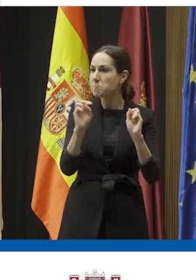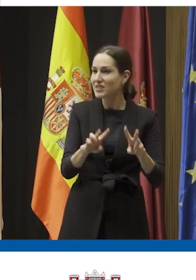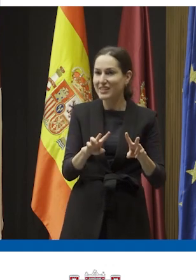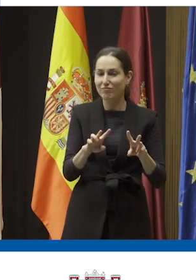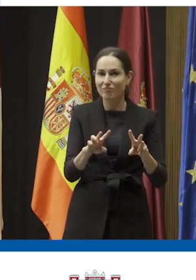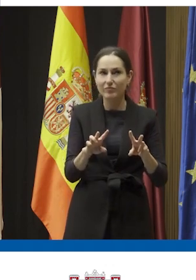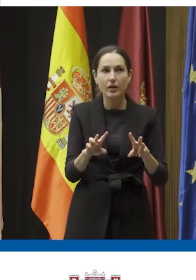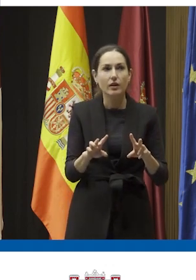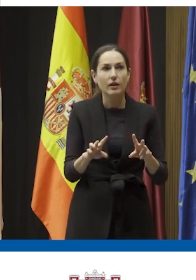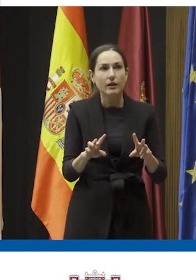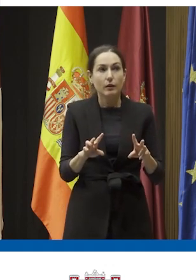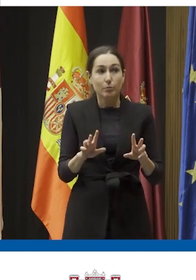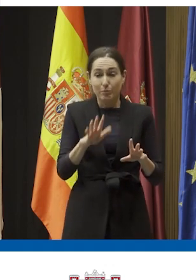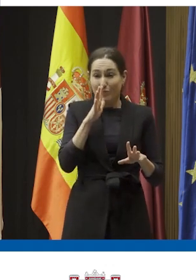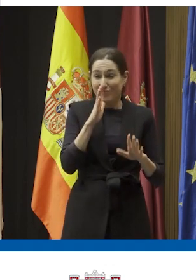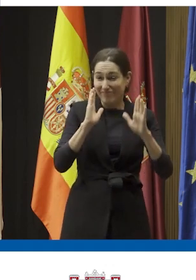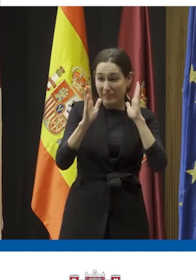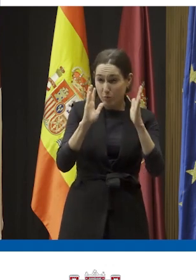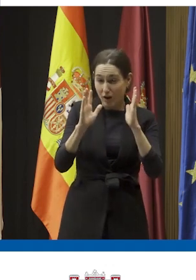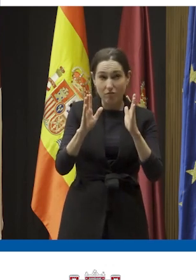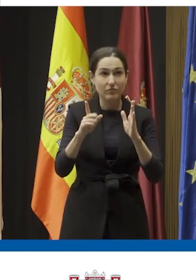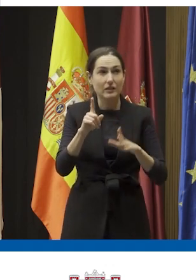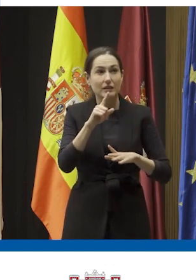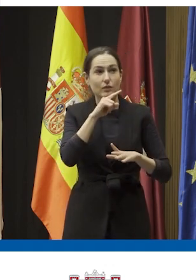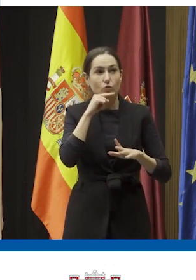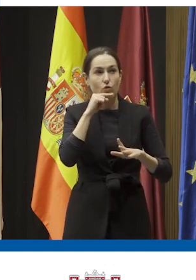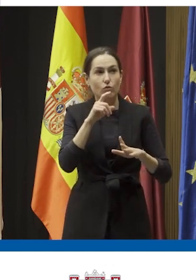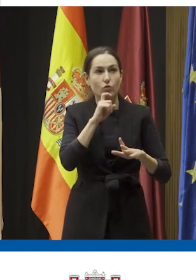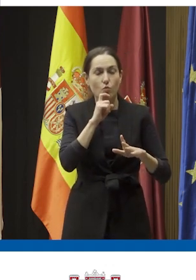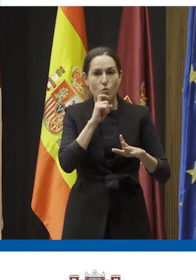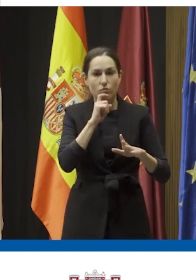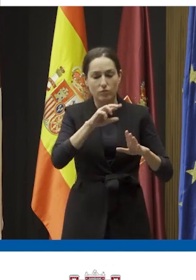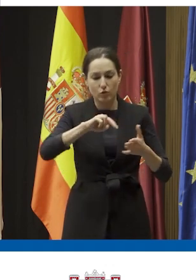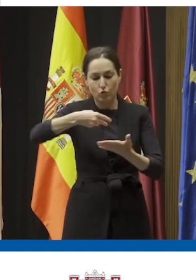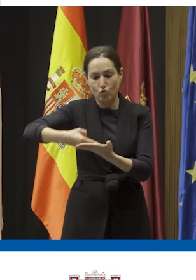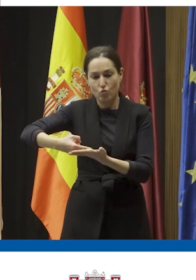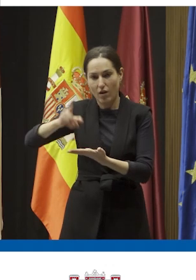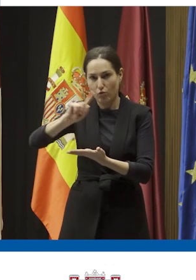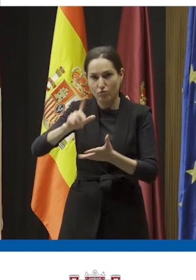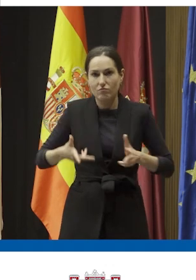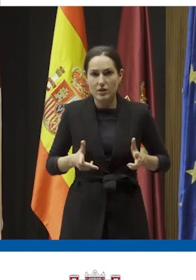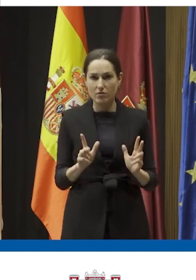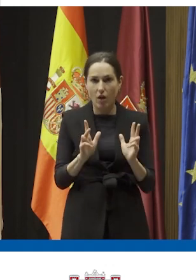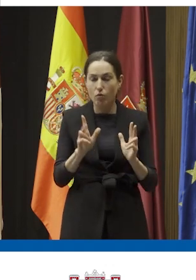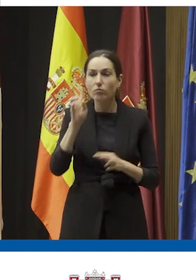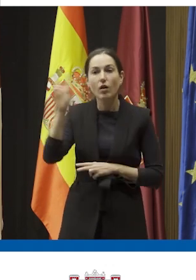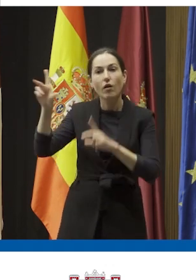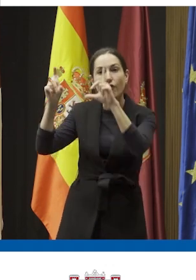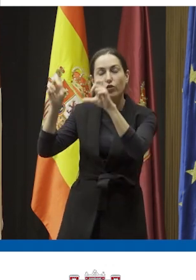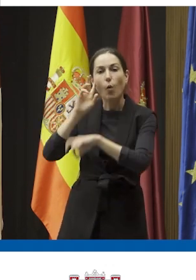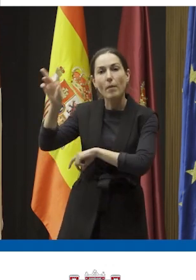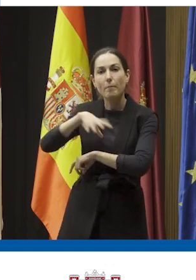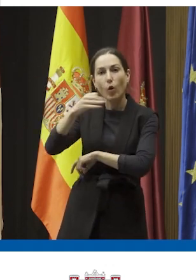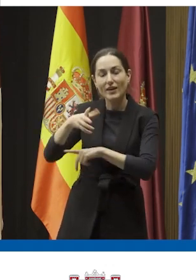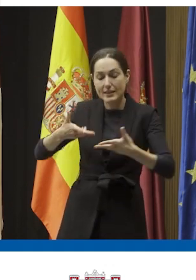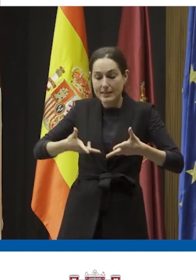menos doloroso operar al paciente en vez de tumbado, en decúbito, sentado. Ven que el paciente está sentado, de alguna forma.